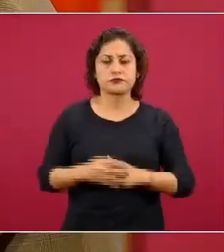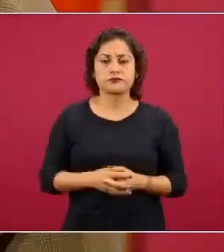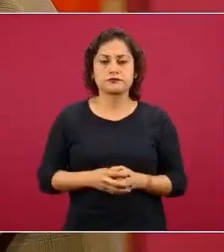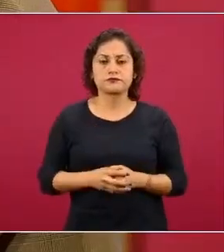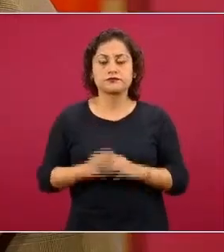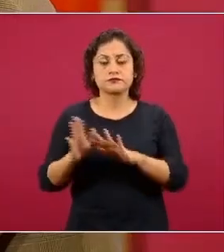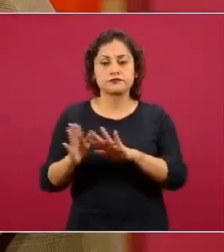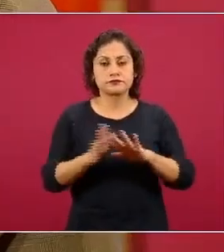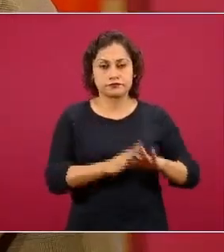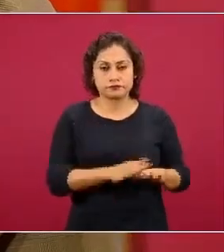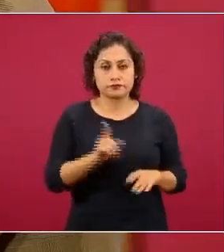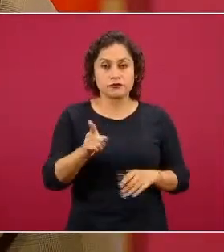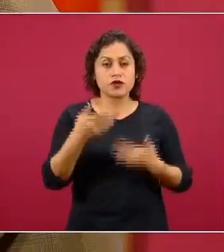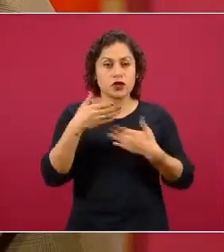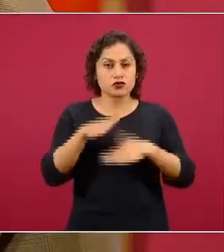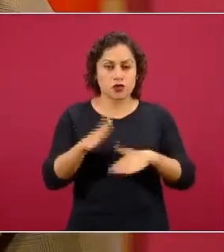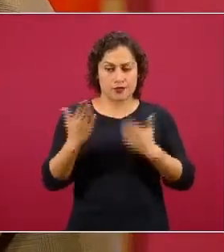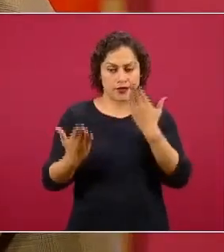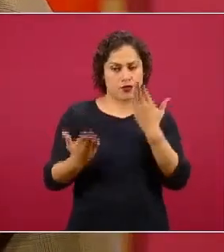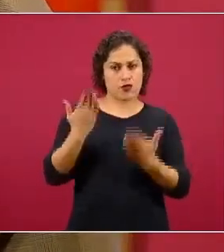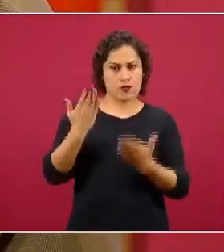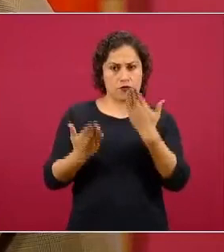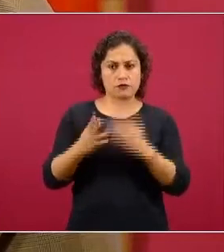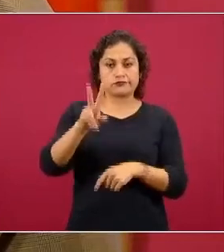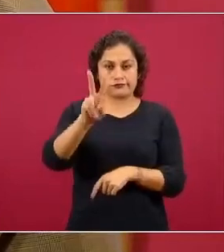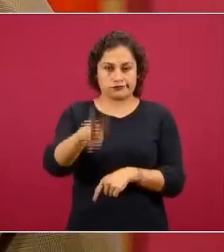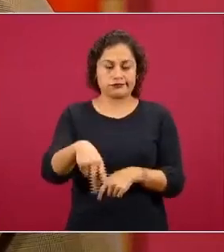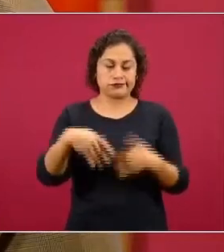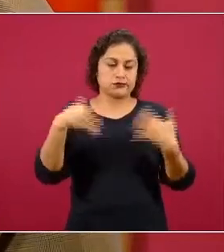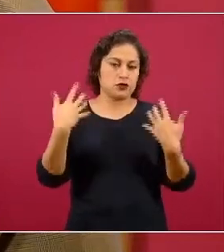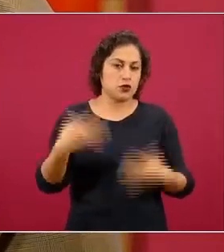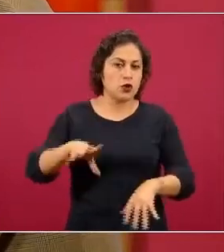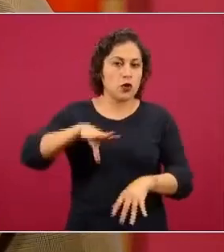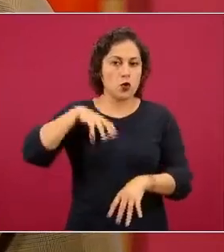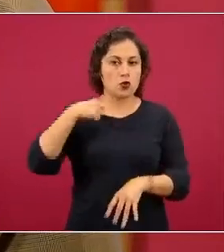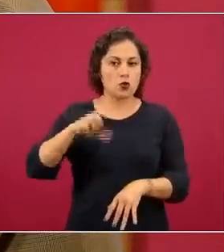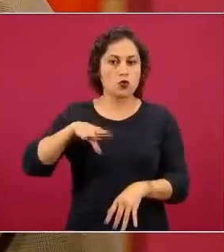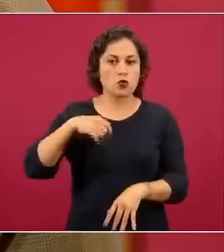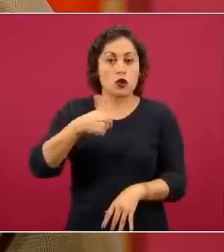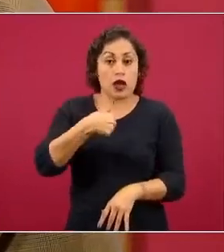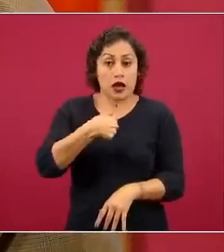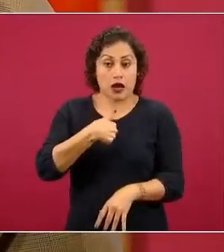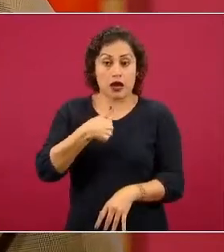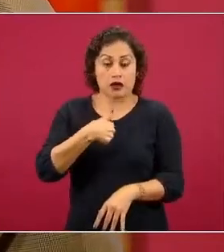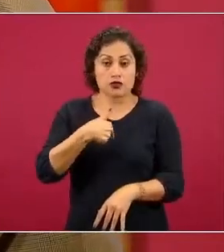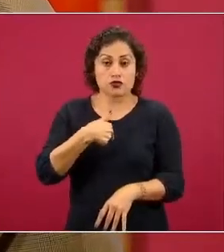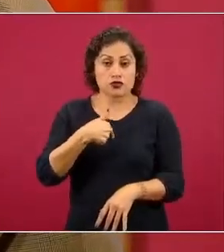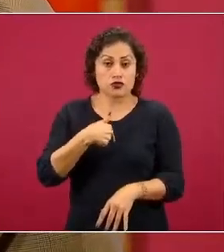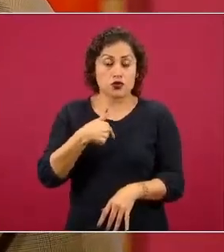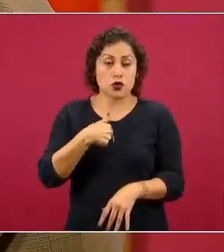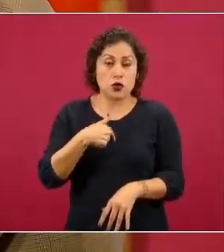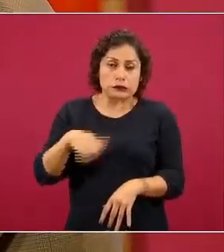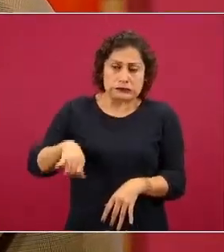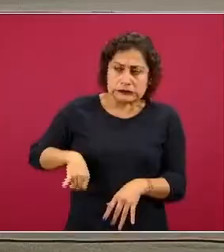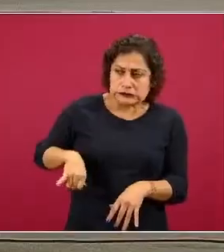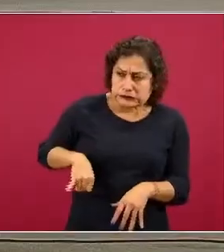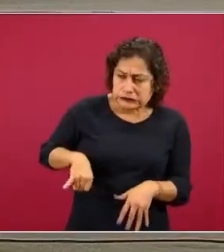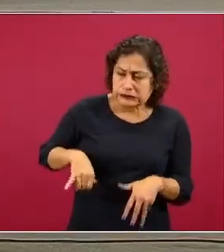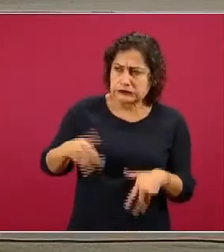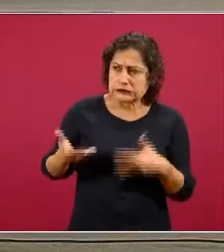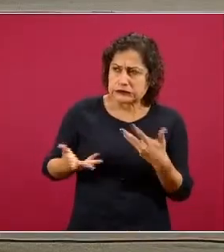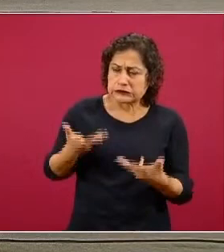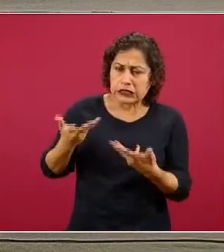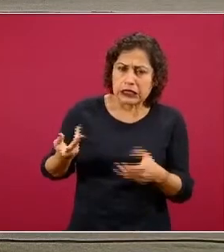De acuerdo a la comparación, realmente ha sido un reto. Digo, yo personalmente he estado interesado en poder entender